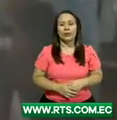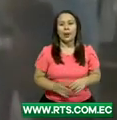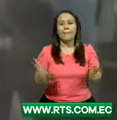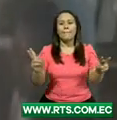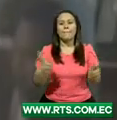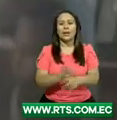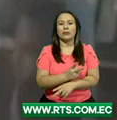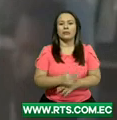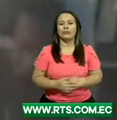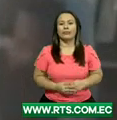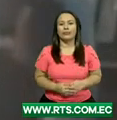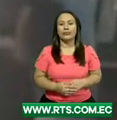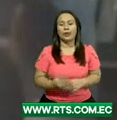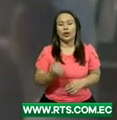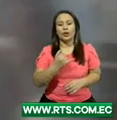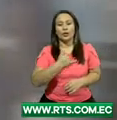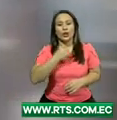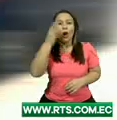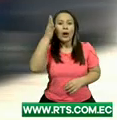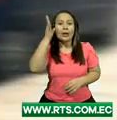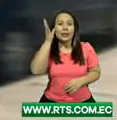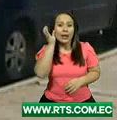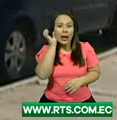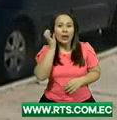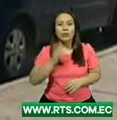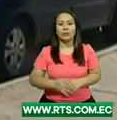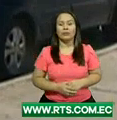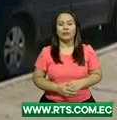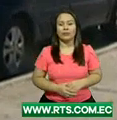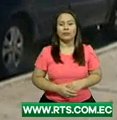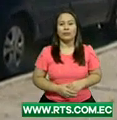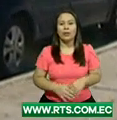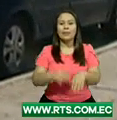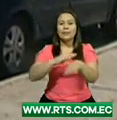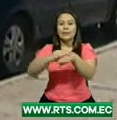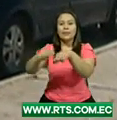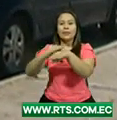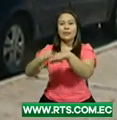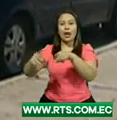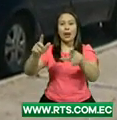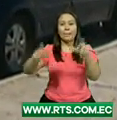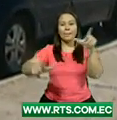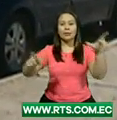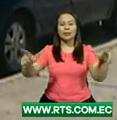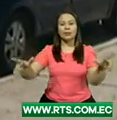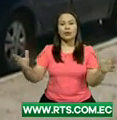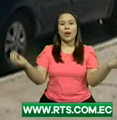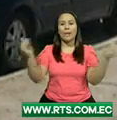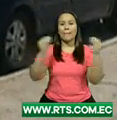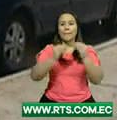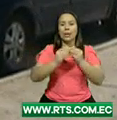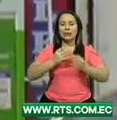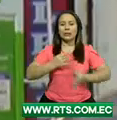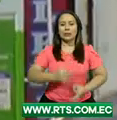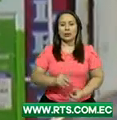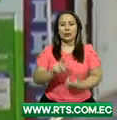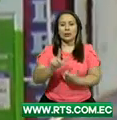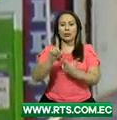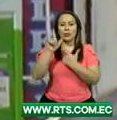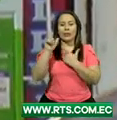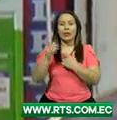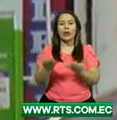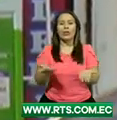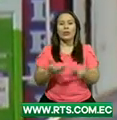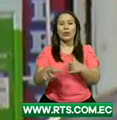no sé yo creo que hay que ser un un exhaustivo estudio integral de la seguridad que las